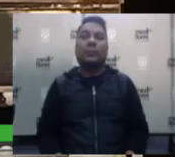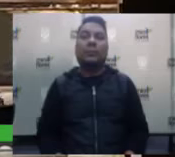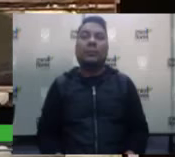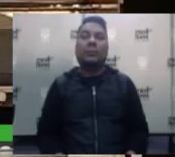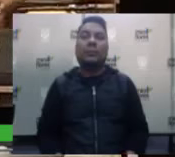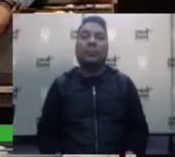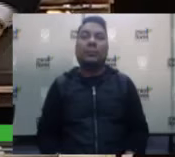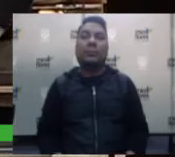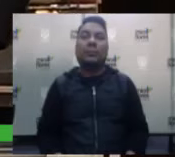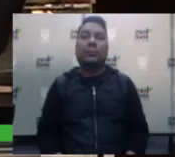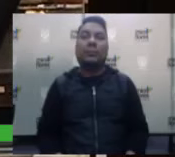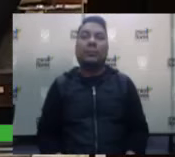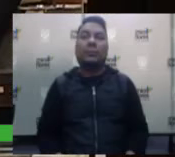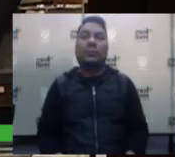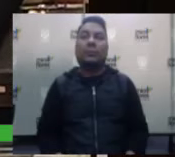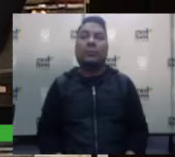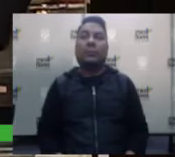Letra E.